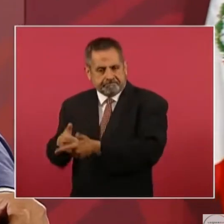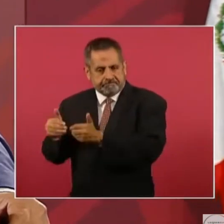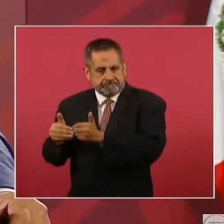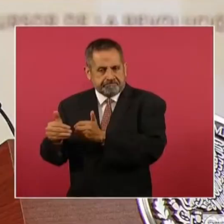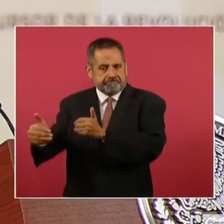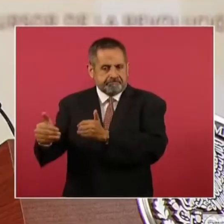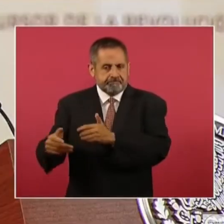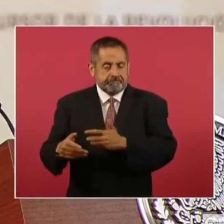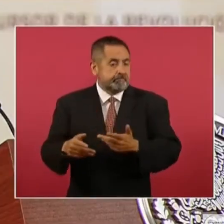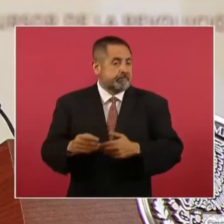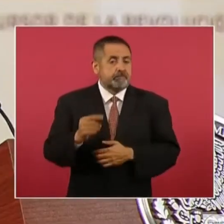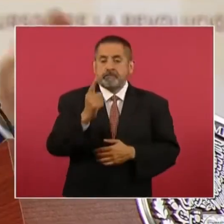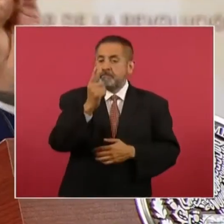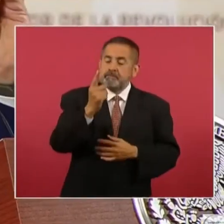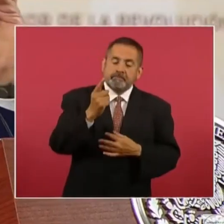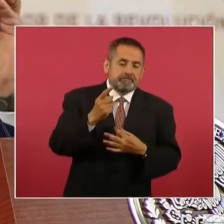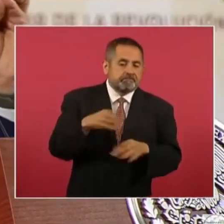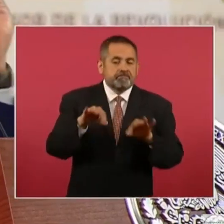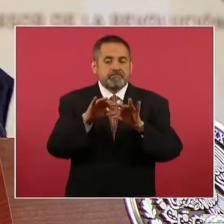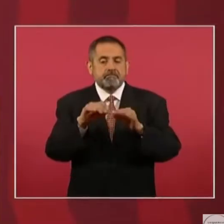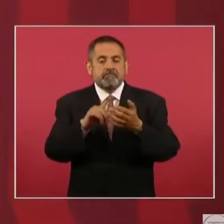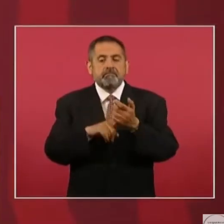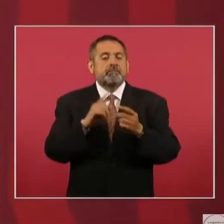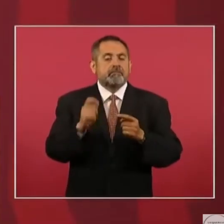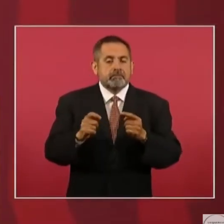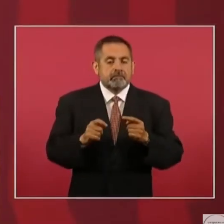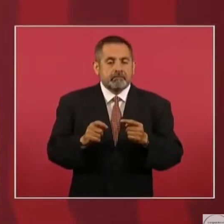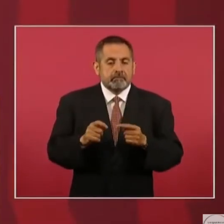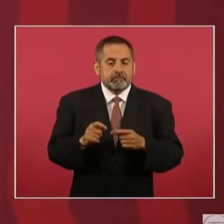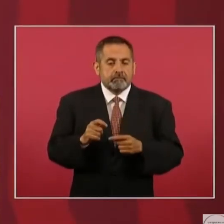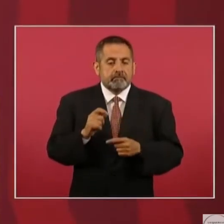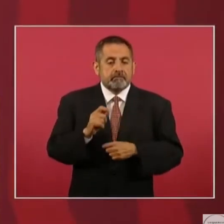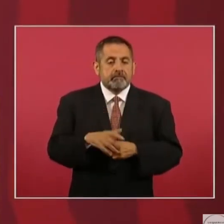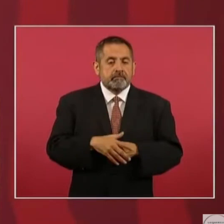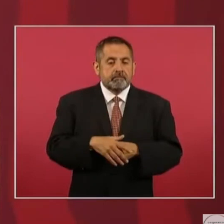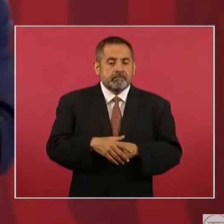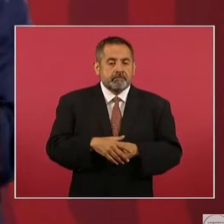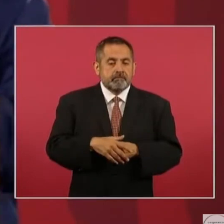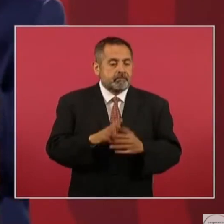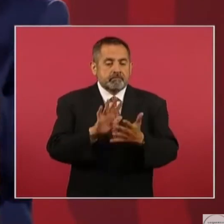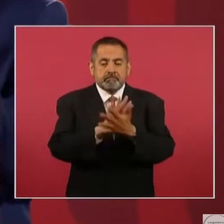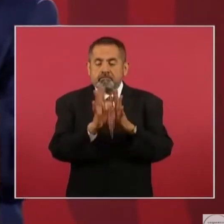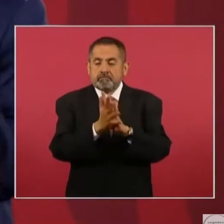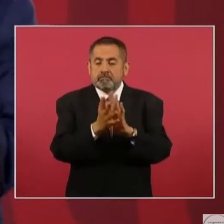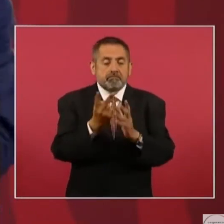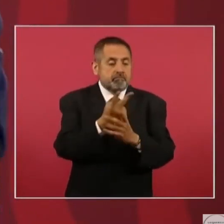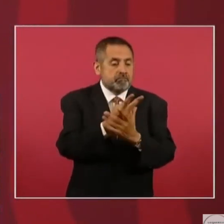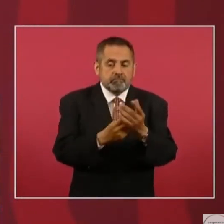lo importante es que no se permita el contubernio